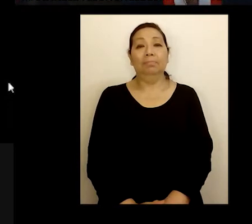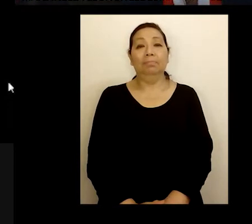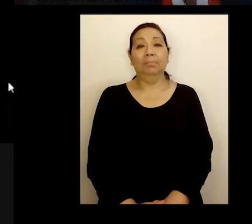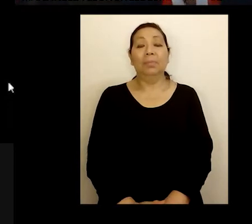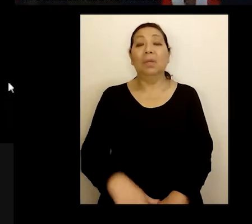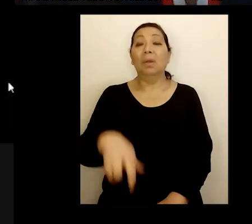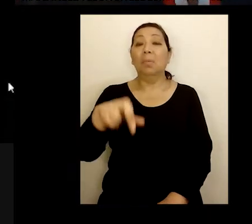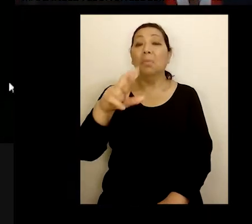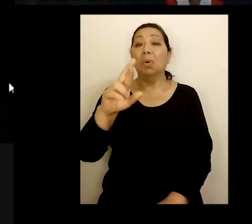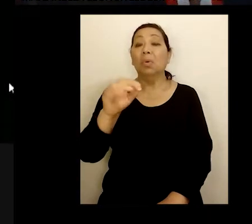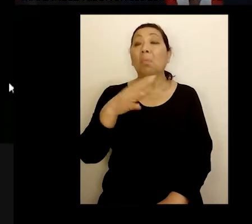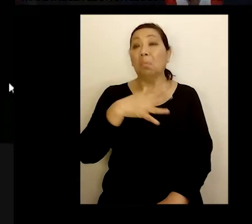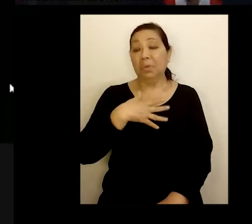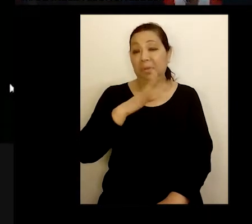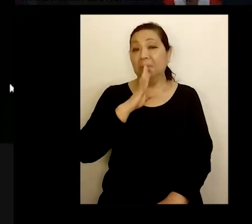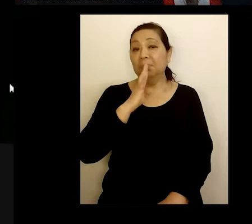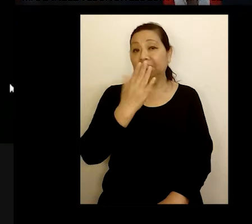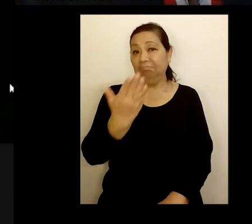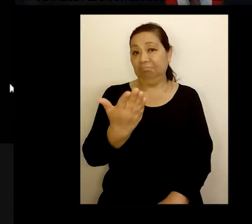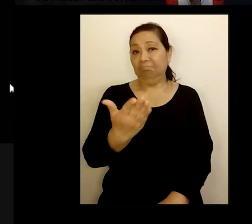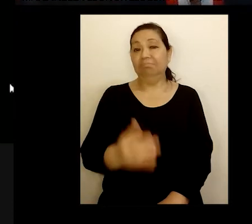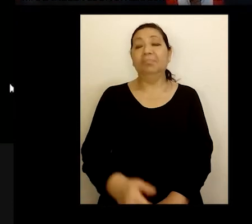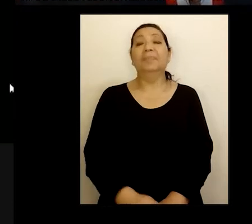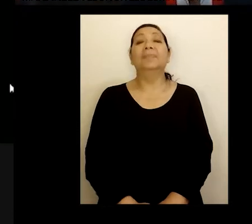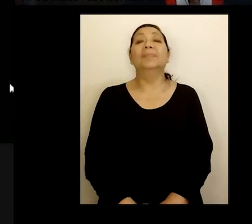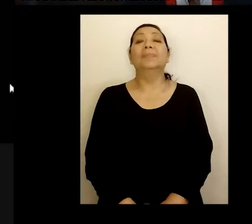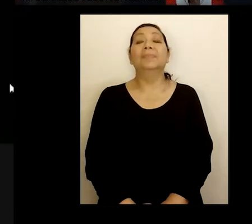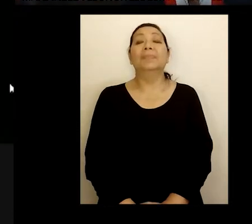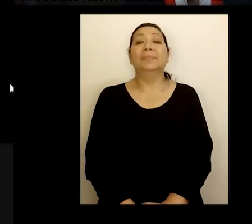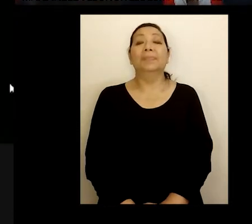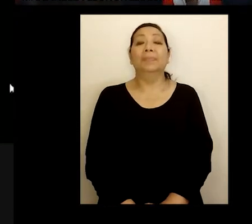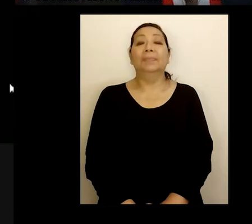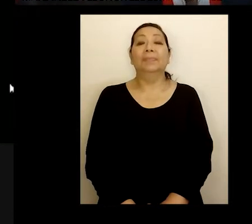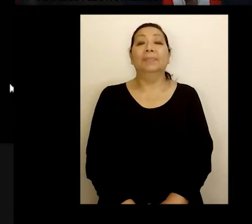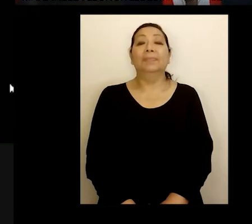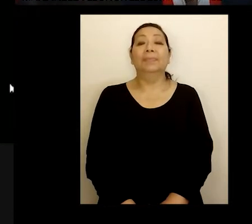Señor procurador, ¿puede hacer uso de la palabra?